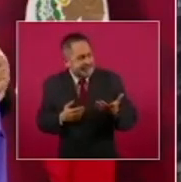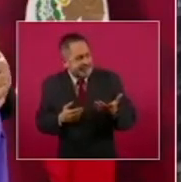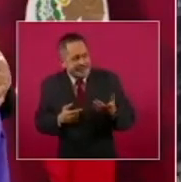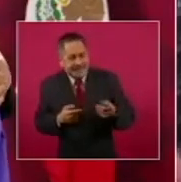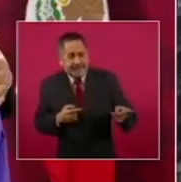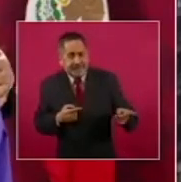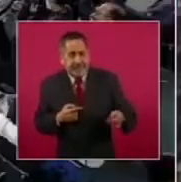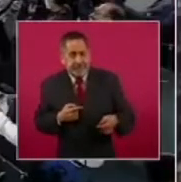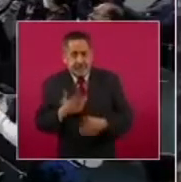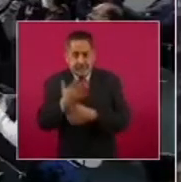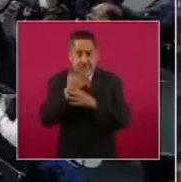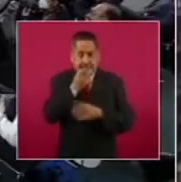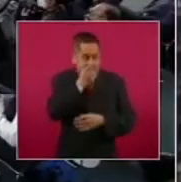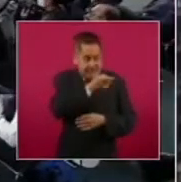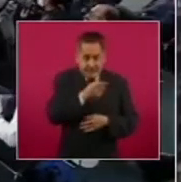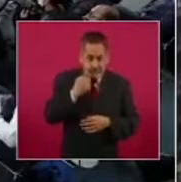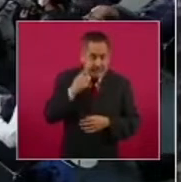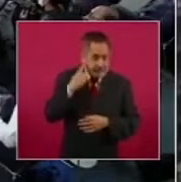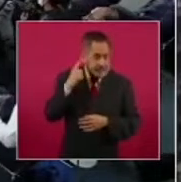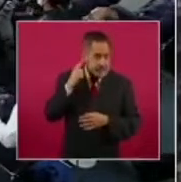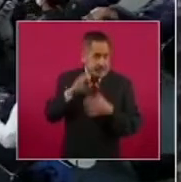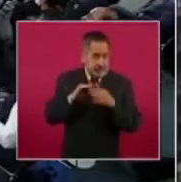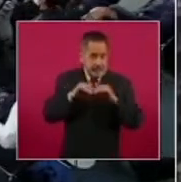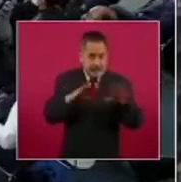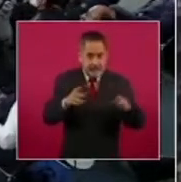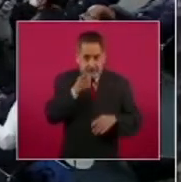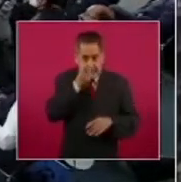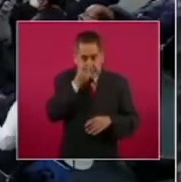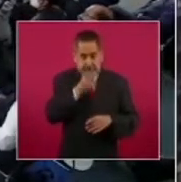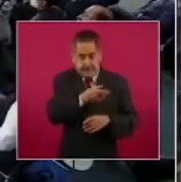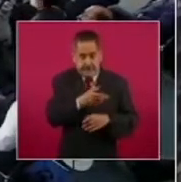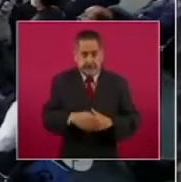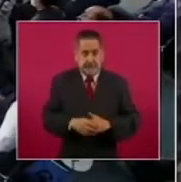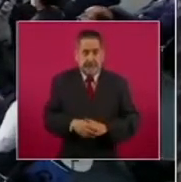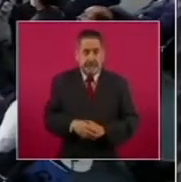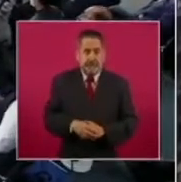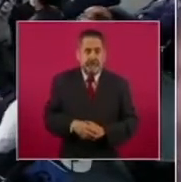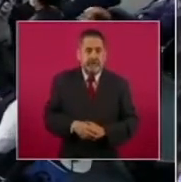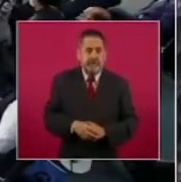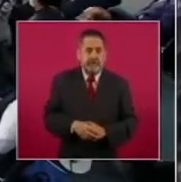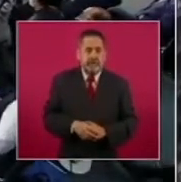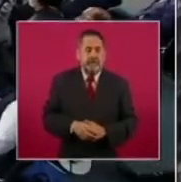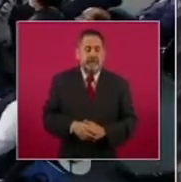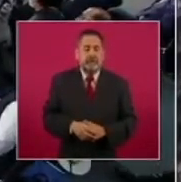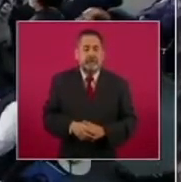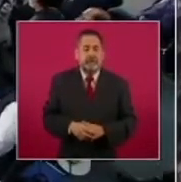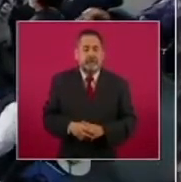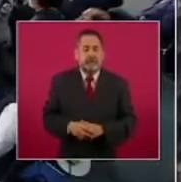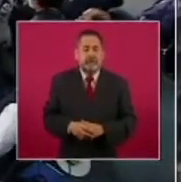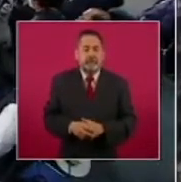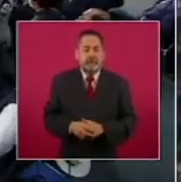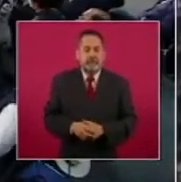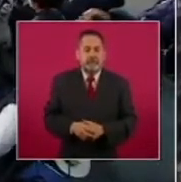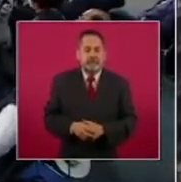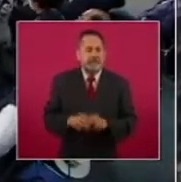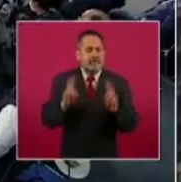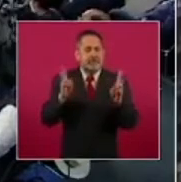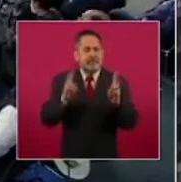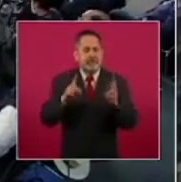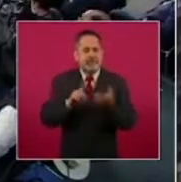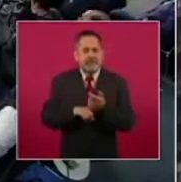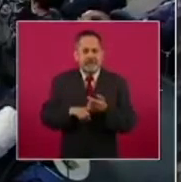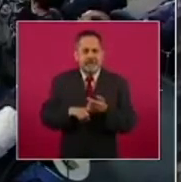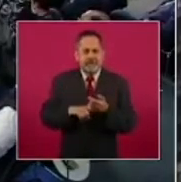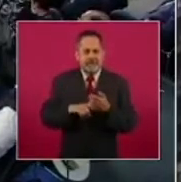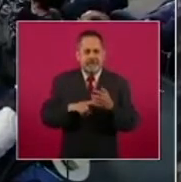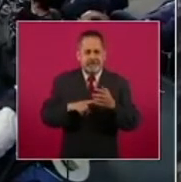Entonces, para aquellos que dicen que el presidente censura afuera del país y en el país, que el presidente